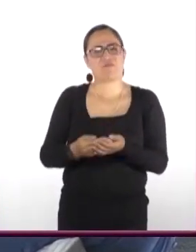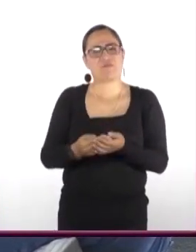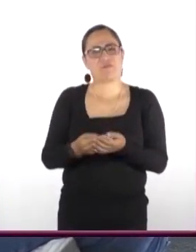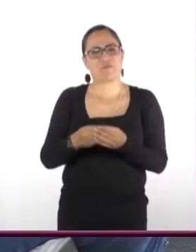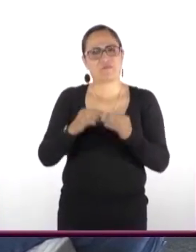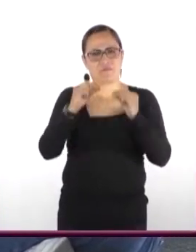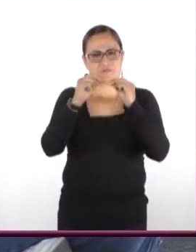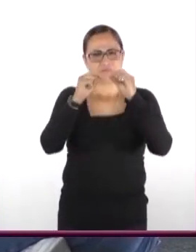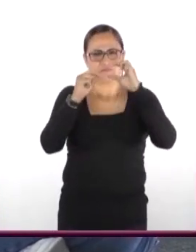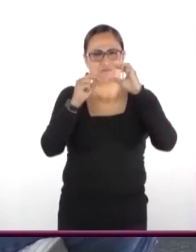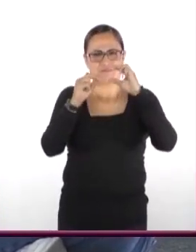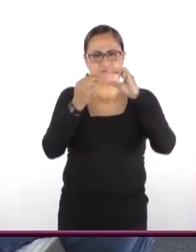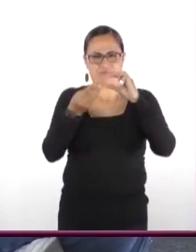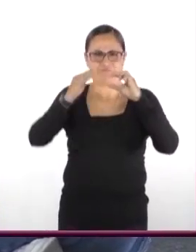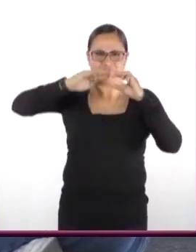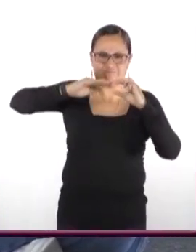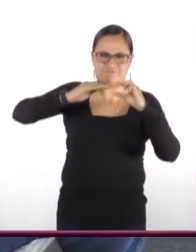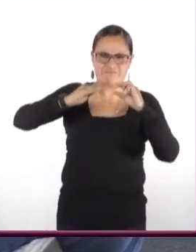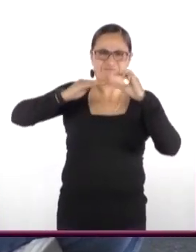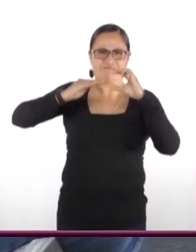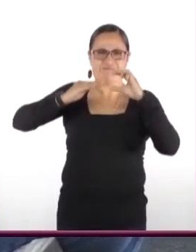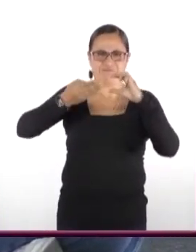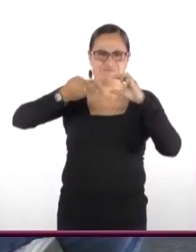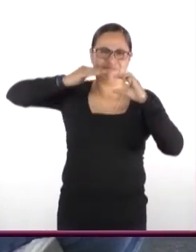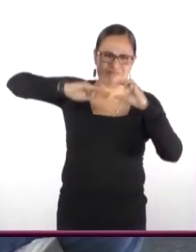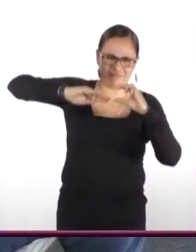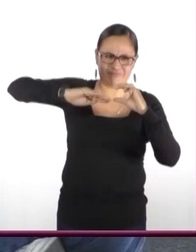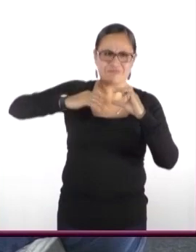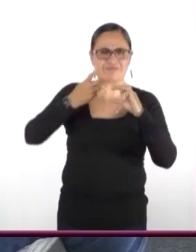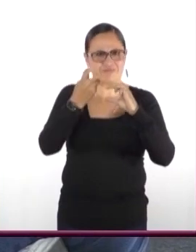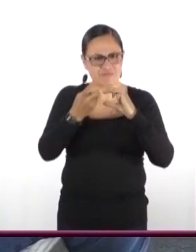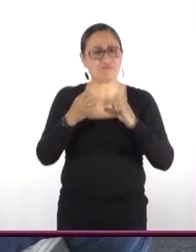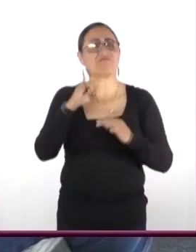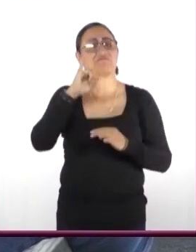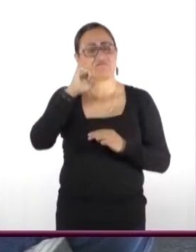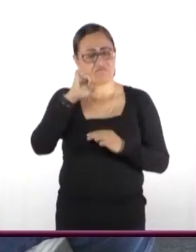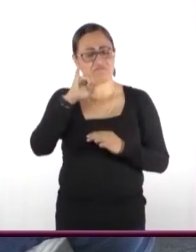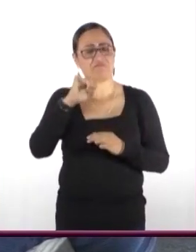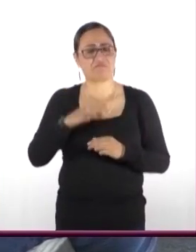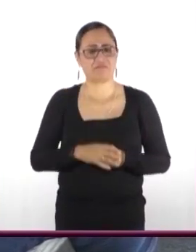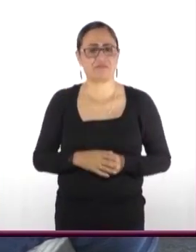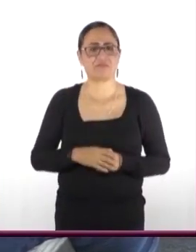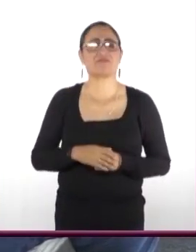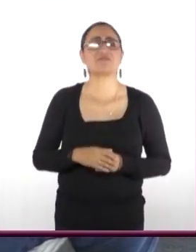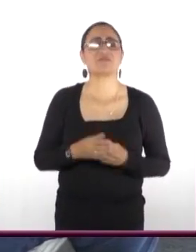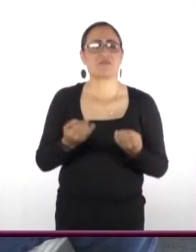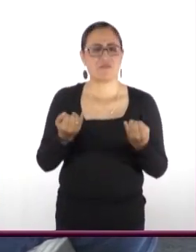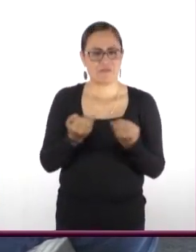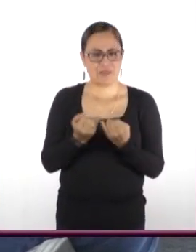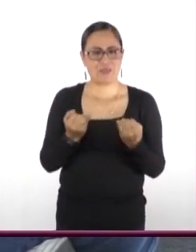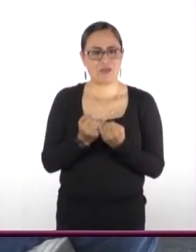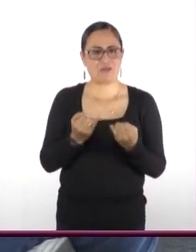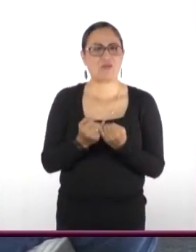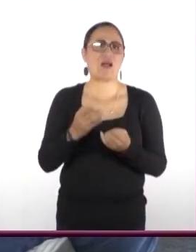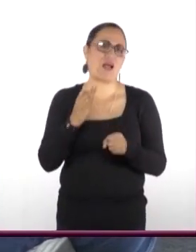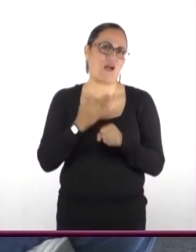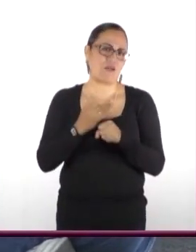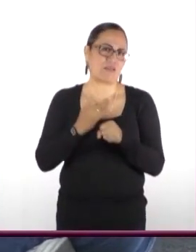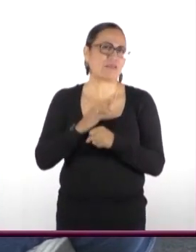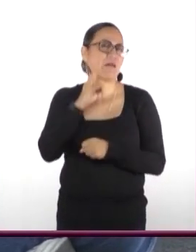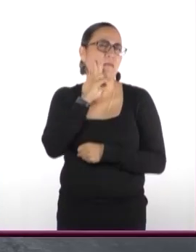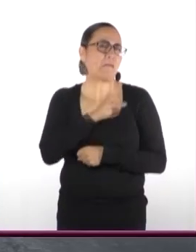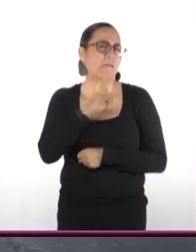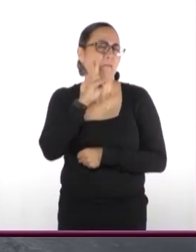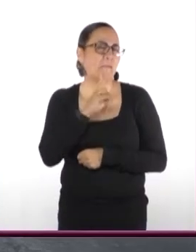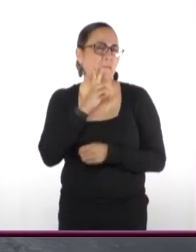hoja, como que el espesor aumentaba? Sí, elemental. Es el poder del 2. Perfecto. También lo noté, pero ahorita vamos a volver con